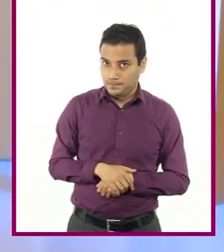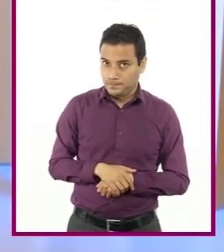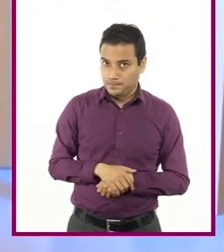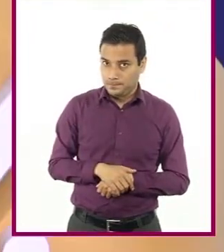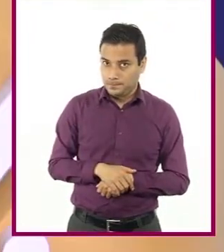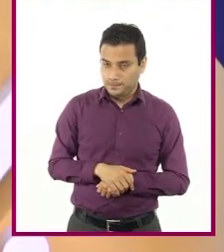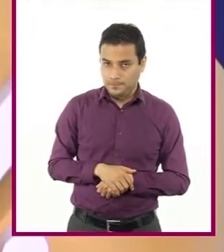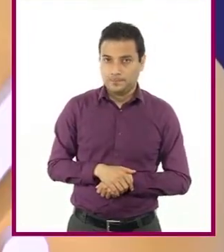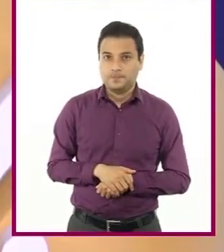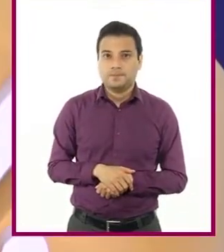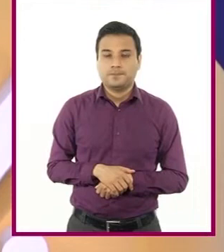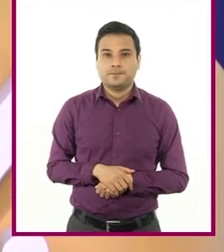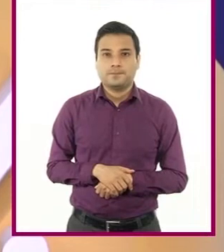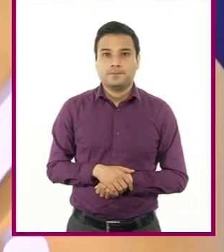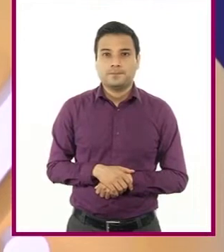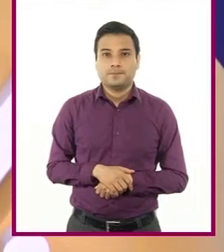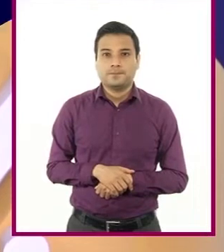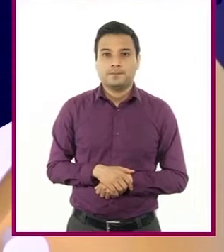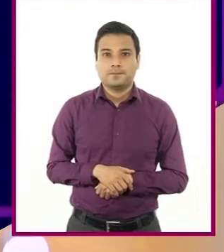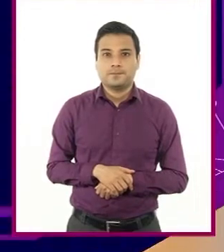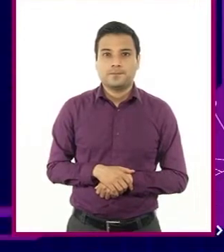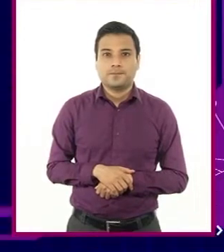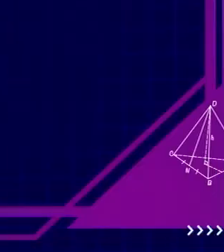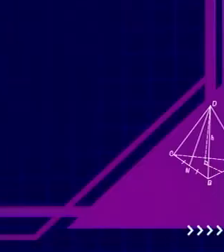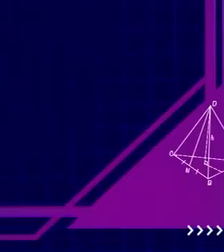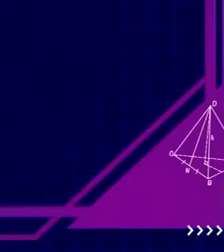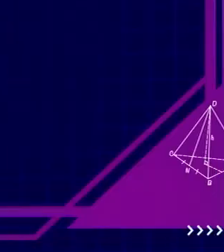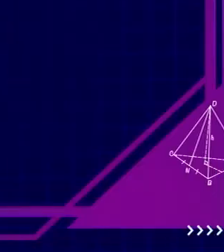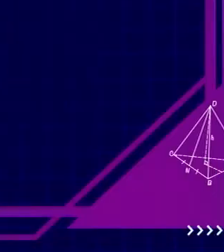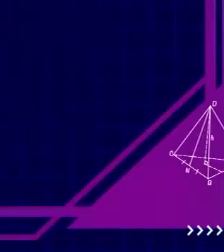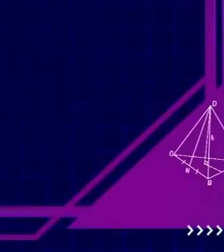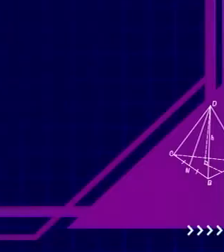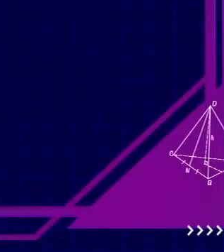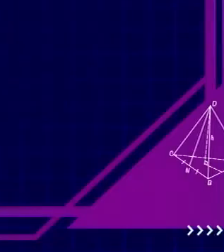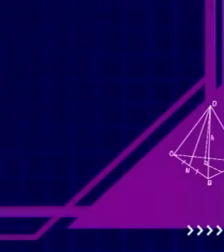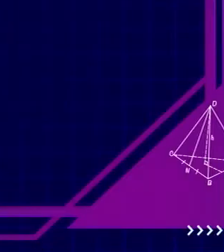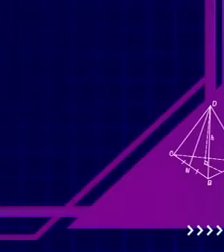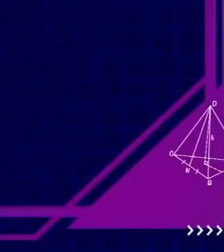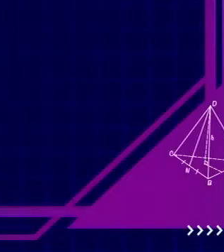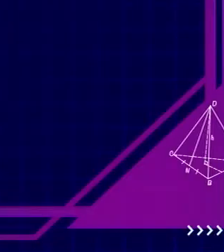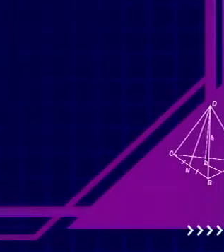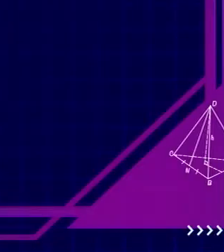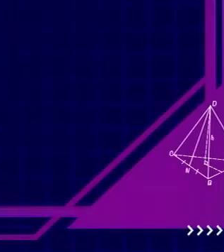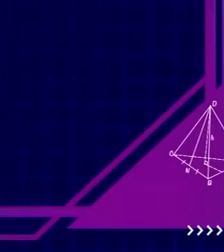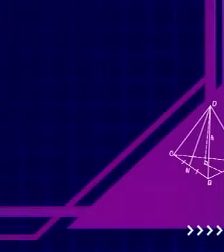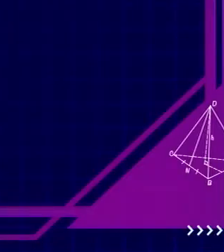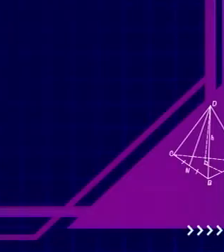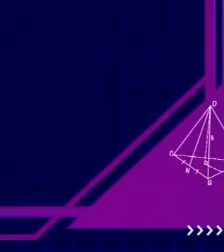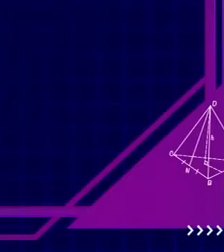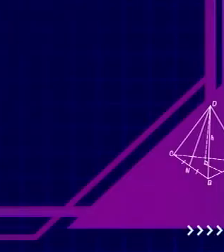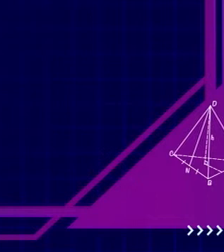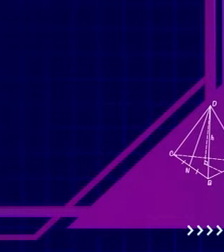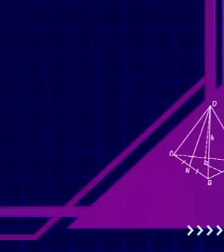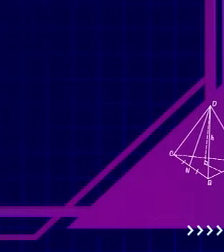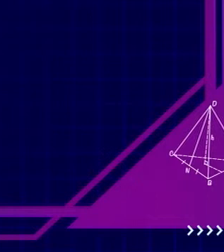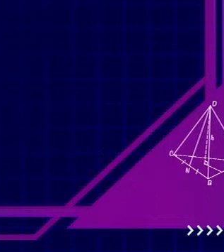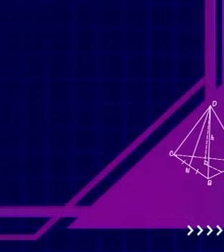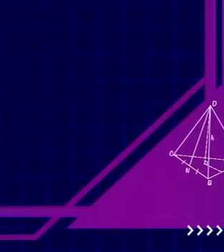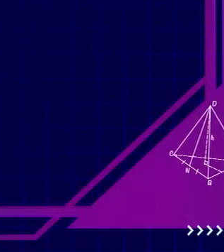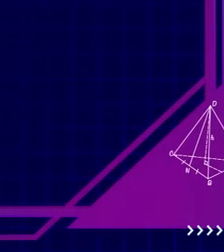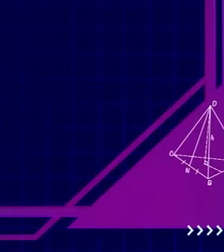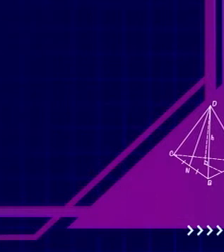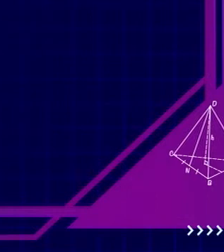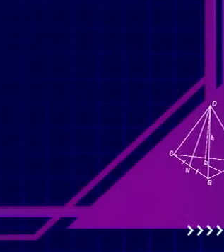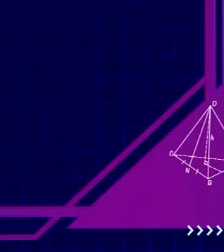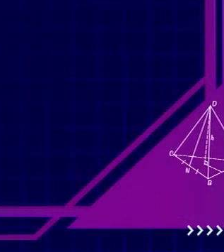0.9144 metros. Claudia va a comprar un automóvil usado en Estados Unidos. Ella observa que el odómetro